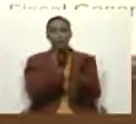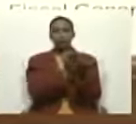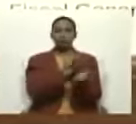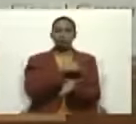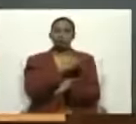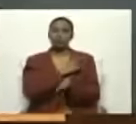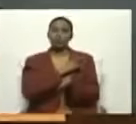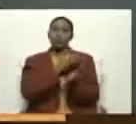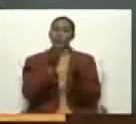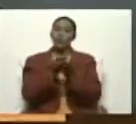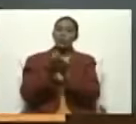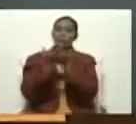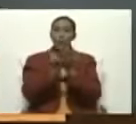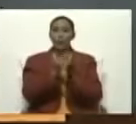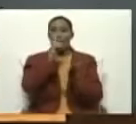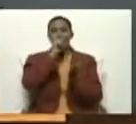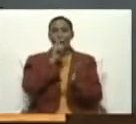periodo